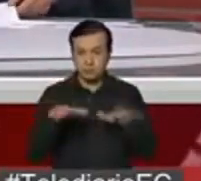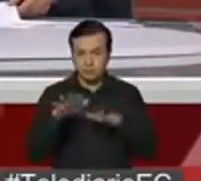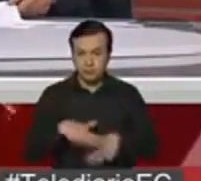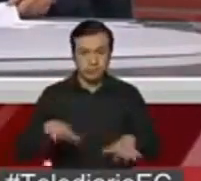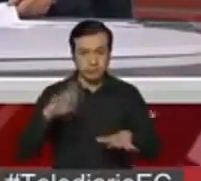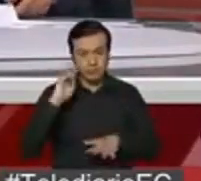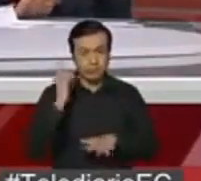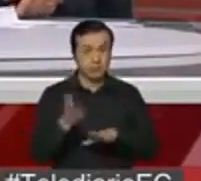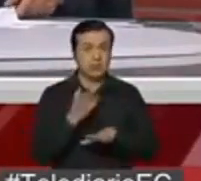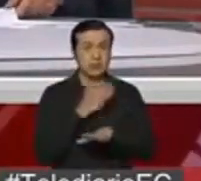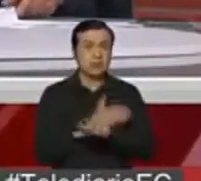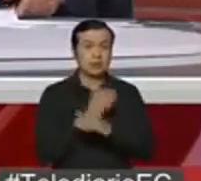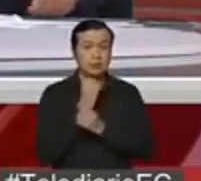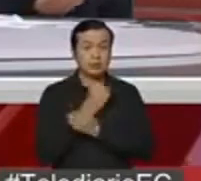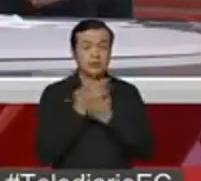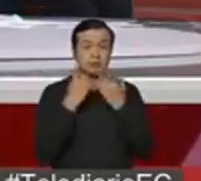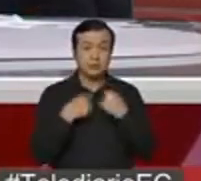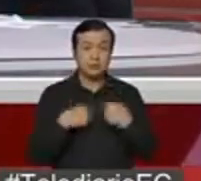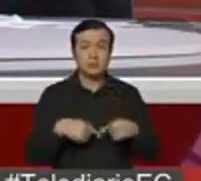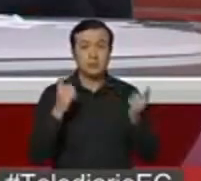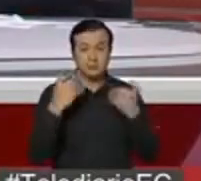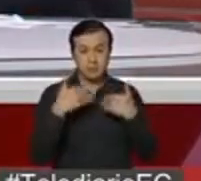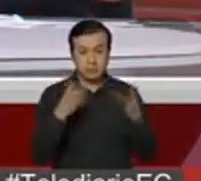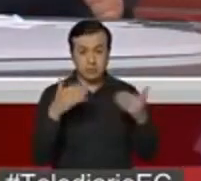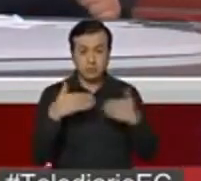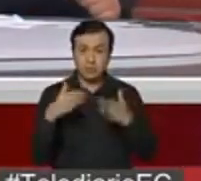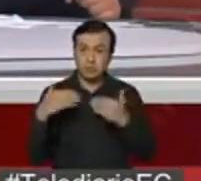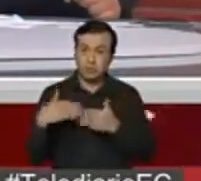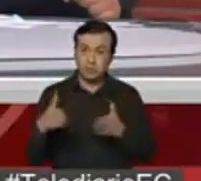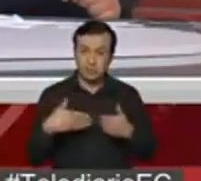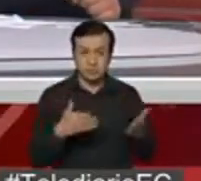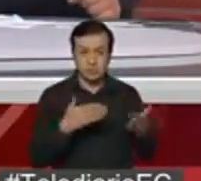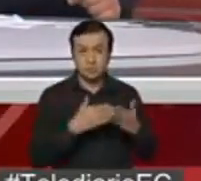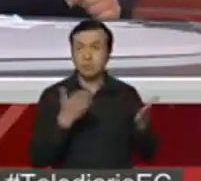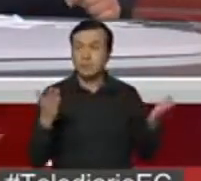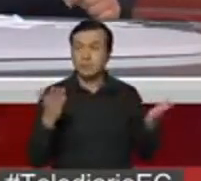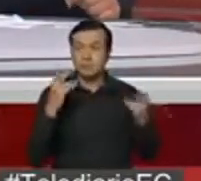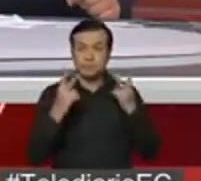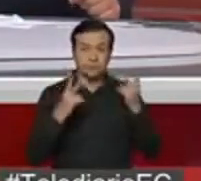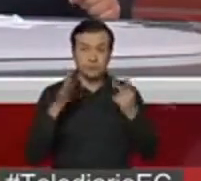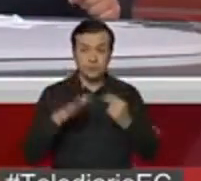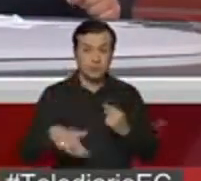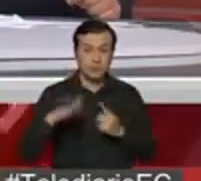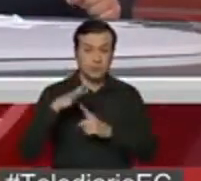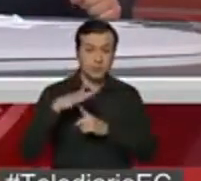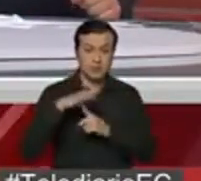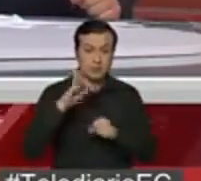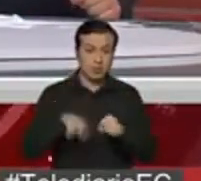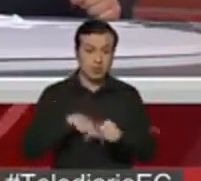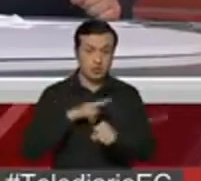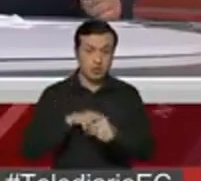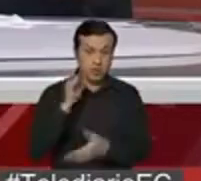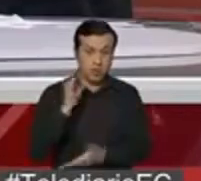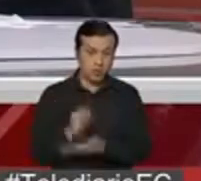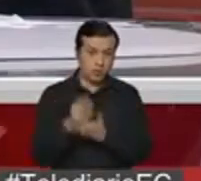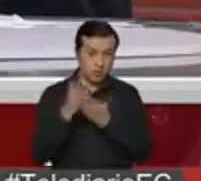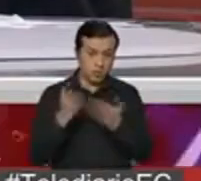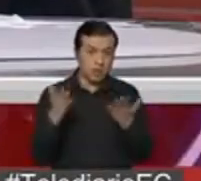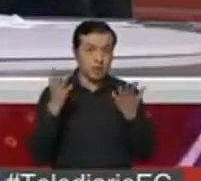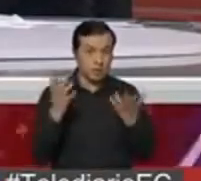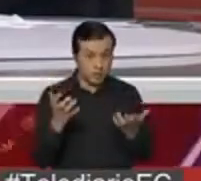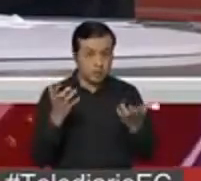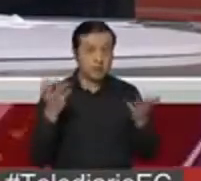turísticas? Hace pocos días se ha reaperturado el ingreso, las visitas al Parque Nacional Cotopaxi, y se espera